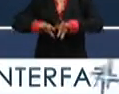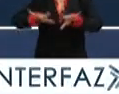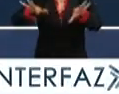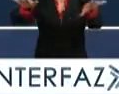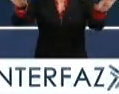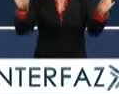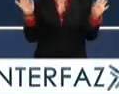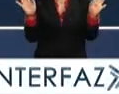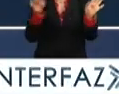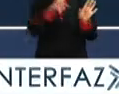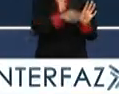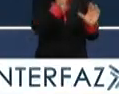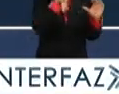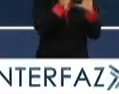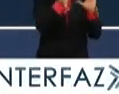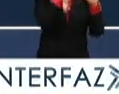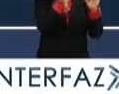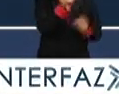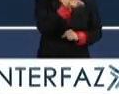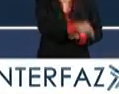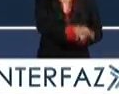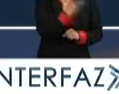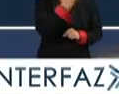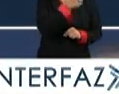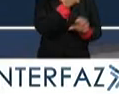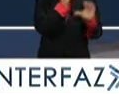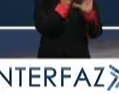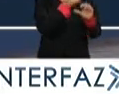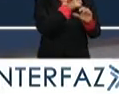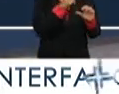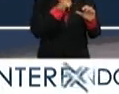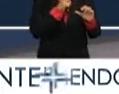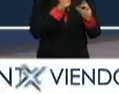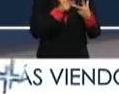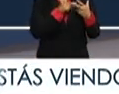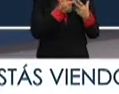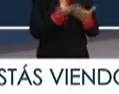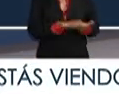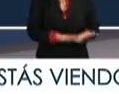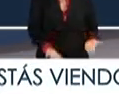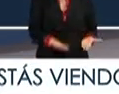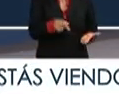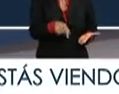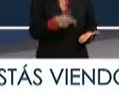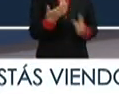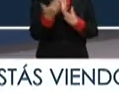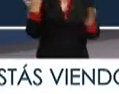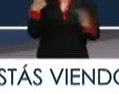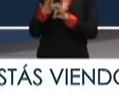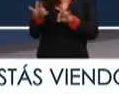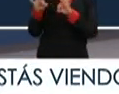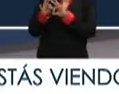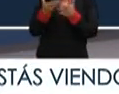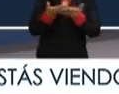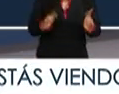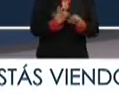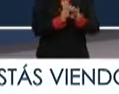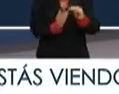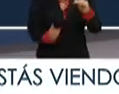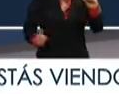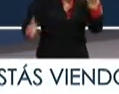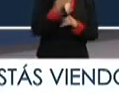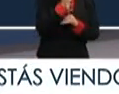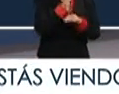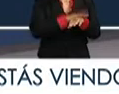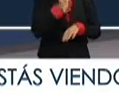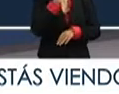que la comunicación debiese ser a partir de ahora más que nunca. Si antes era importante, hoy es fundamental.